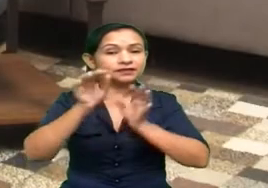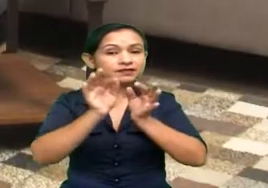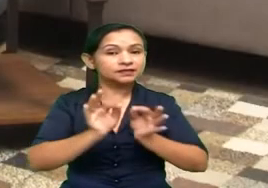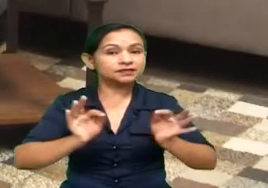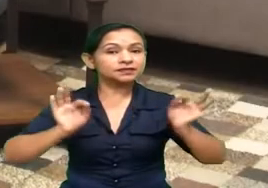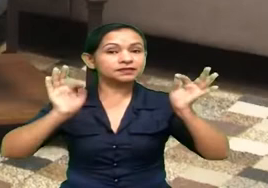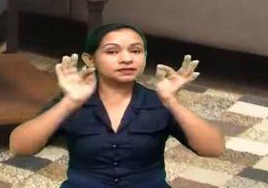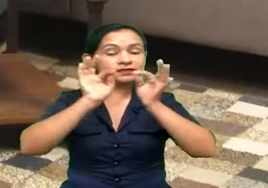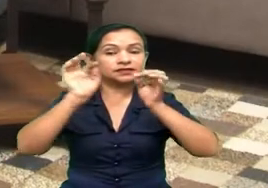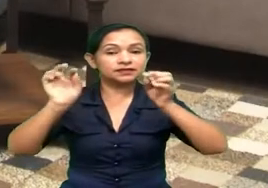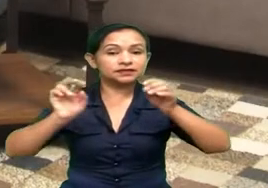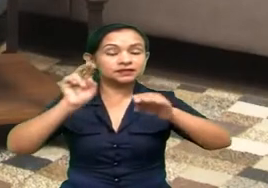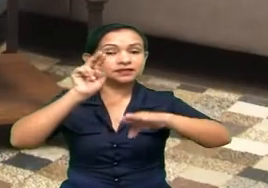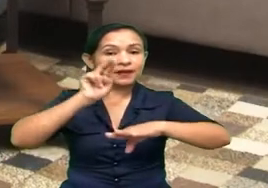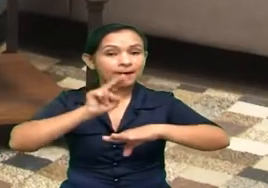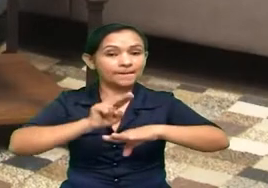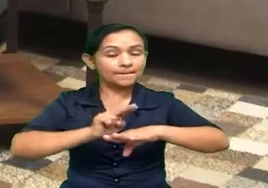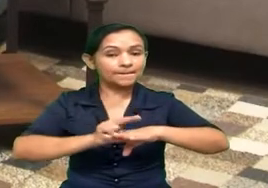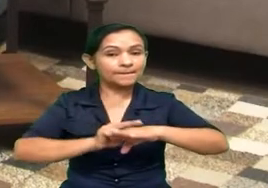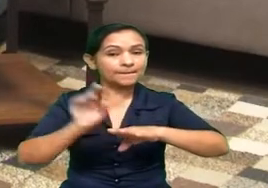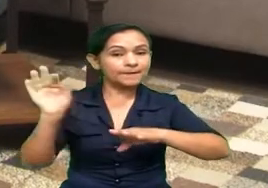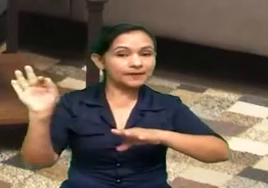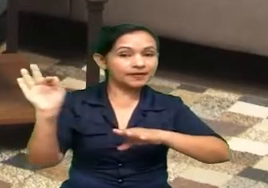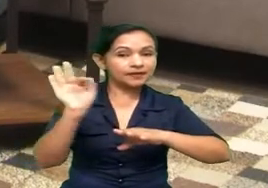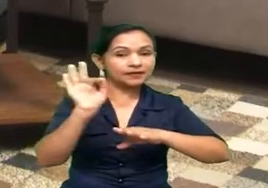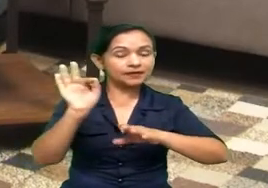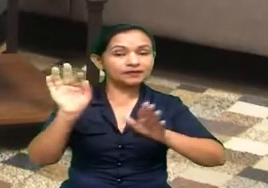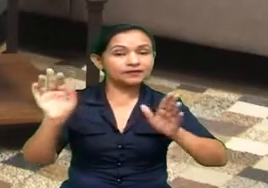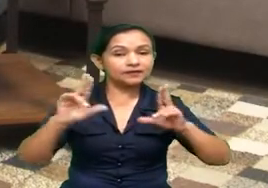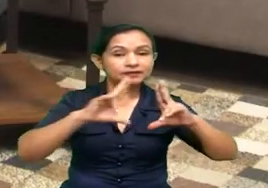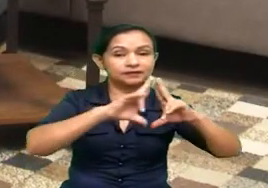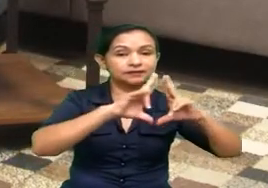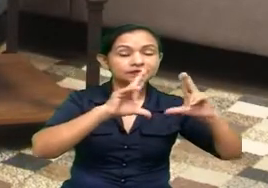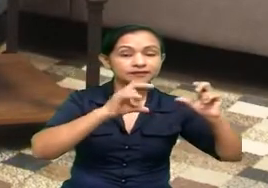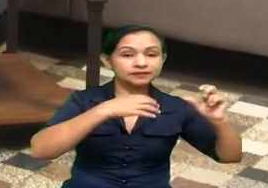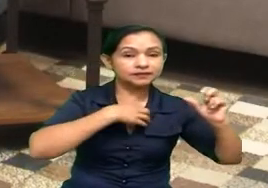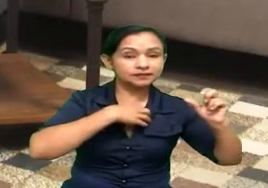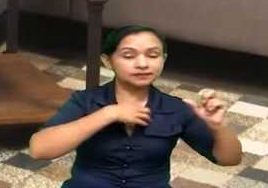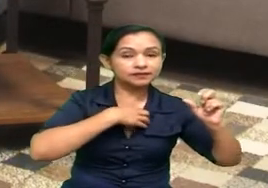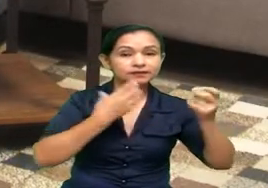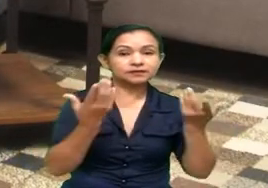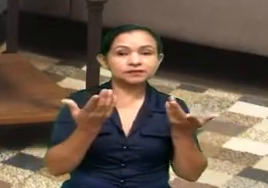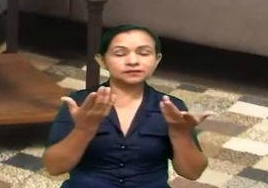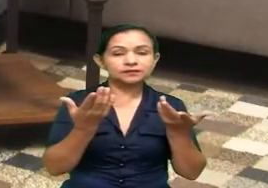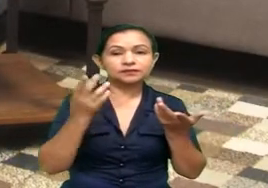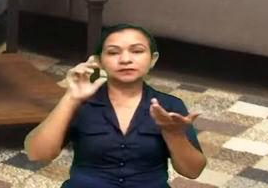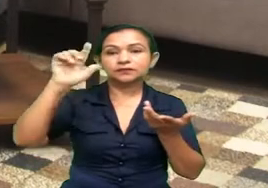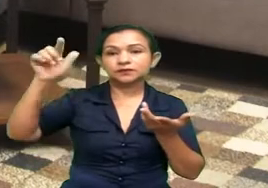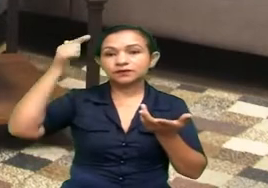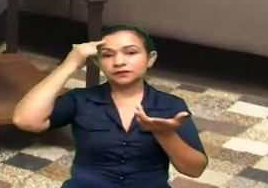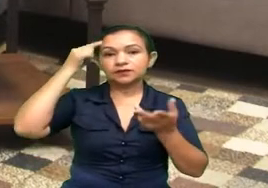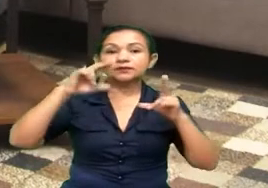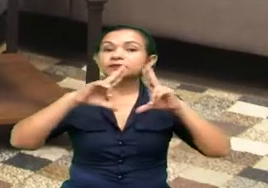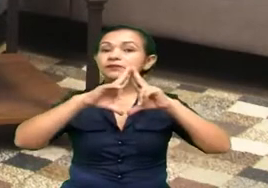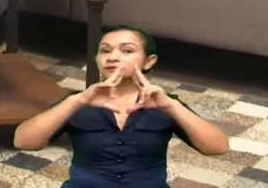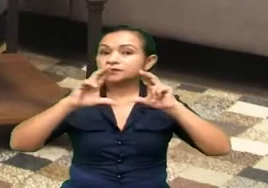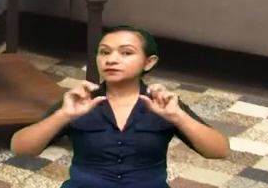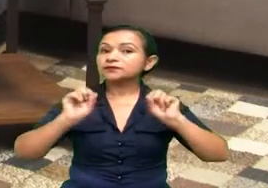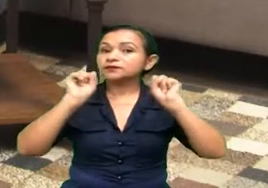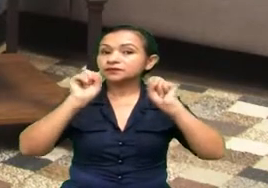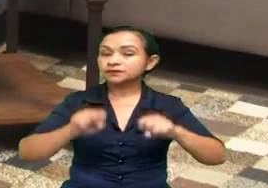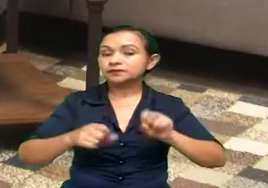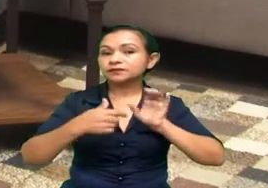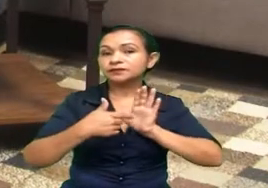la nacionalidad, de la formación de la patria, de la fundación del Estado nicaragüense. Así tenemos,